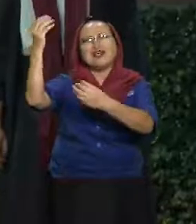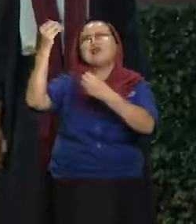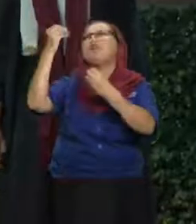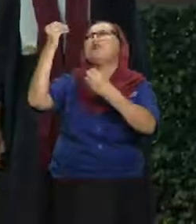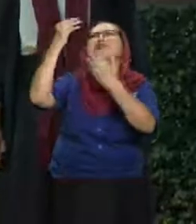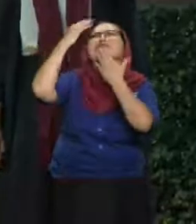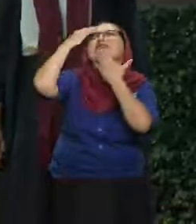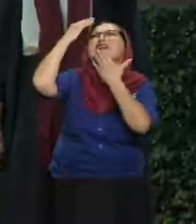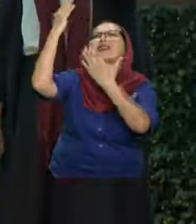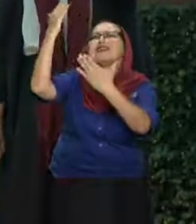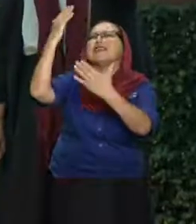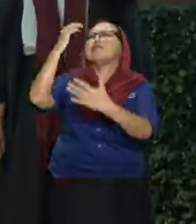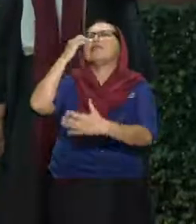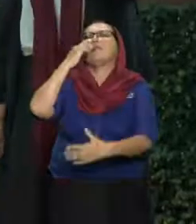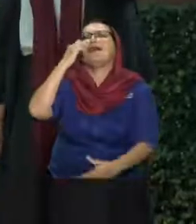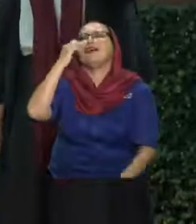Jesús.